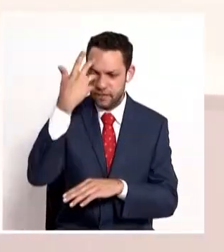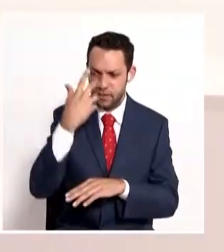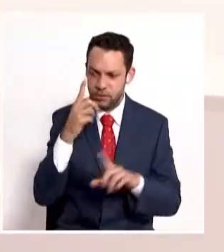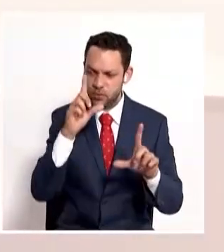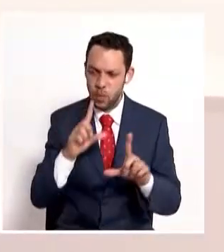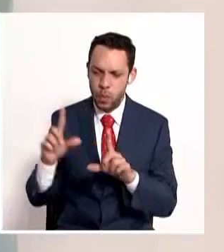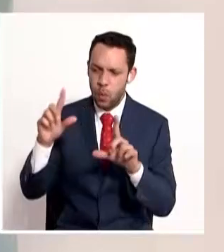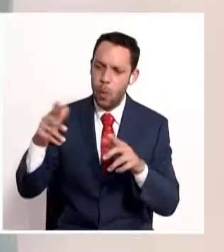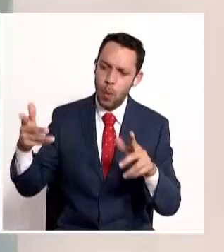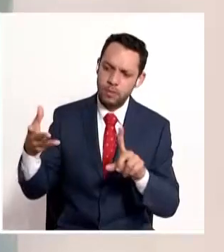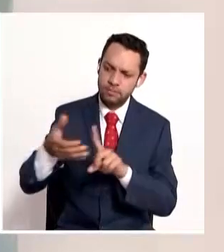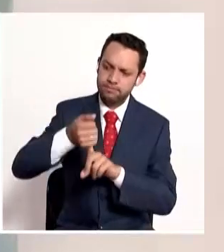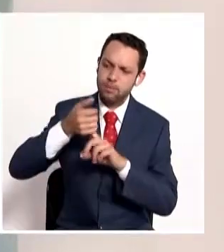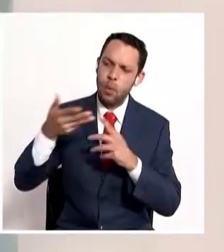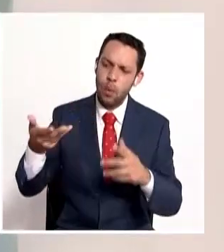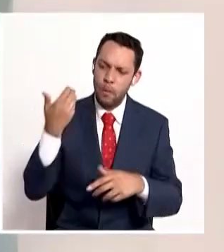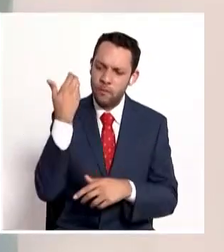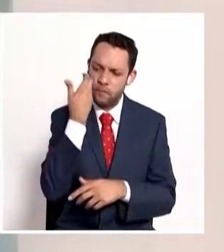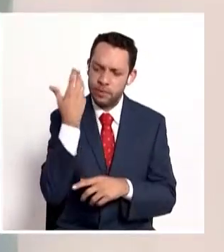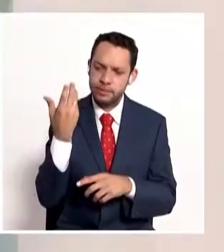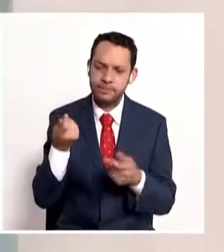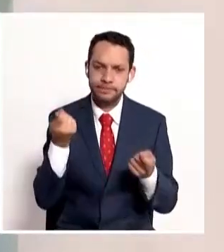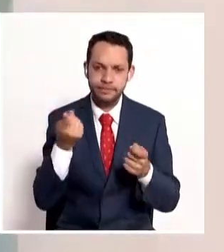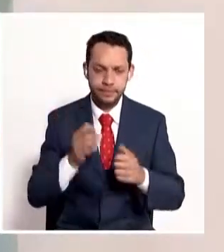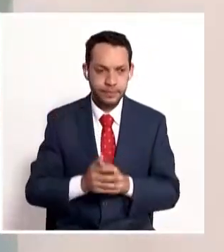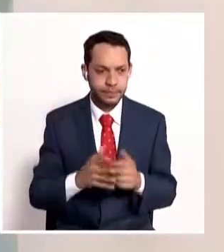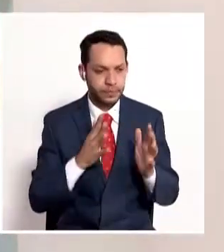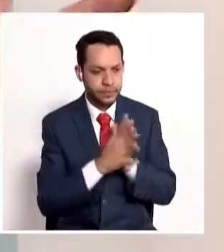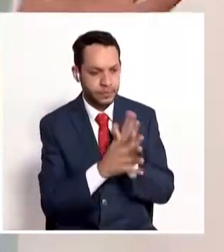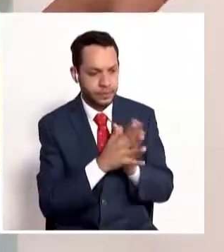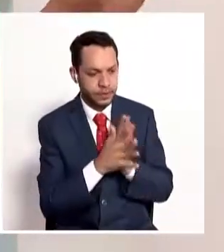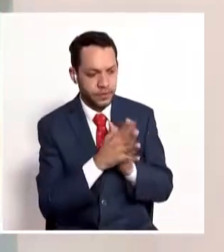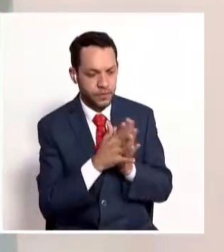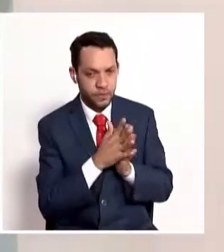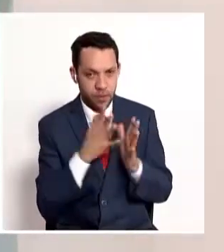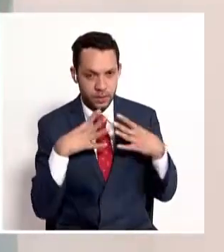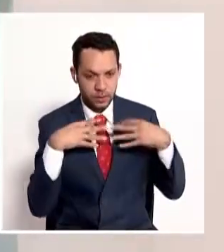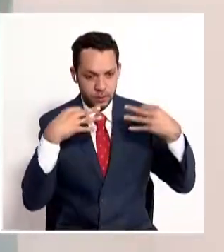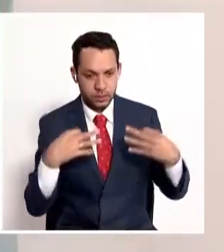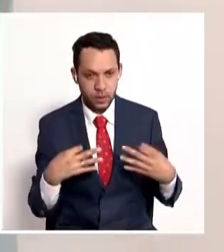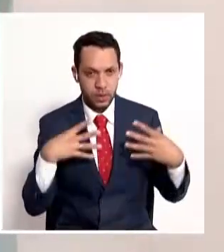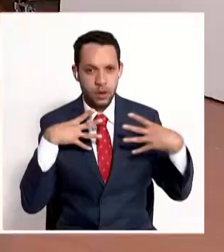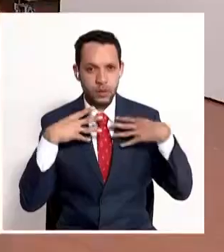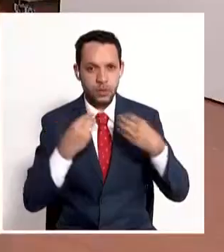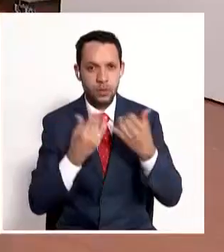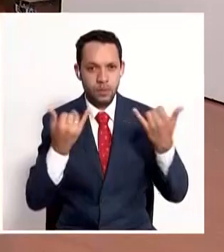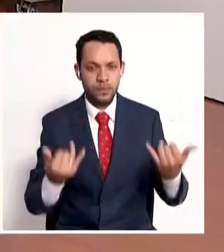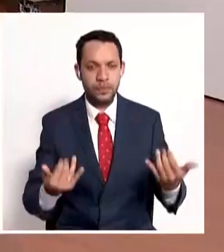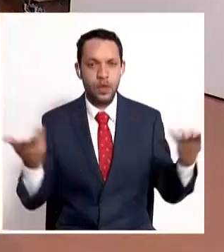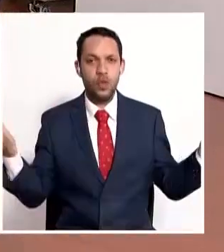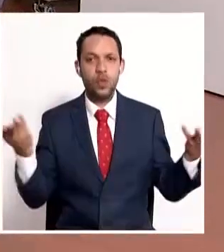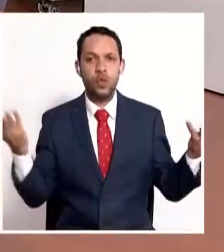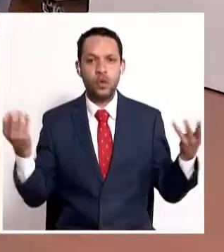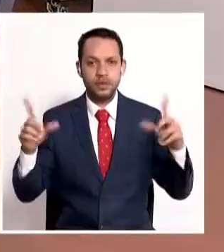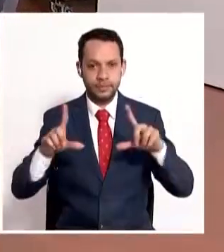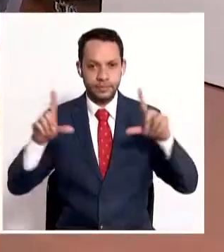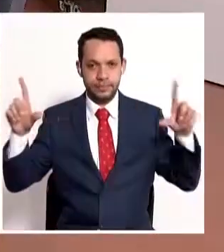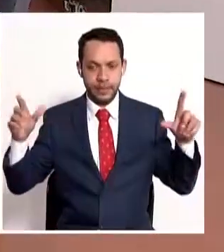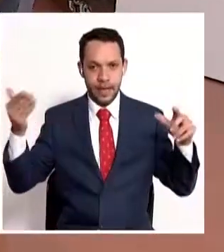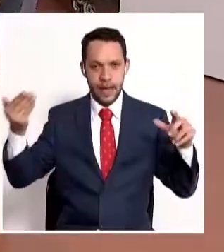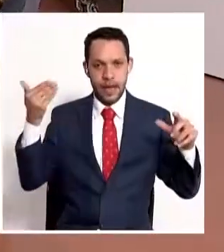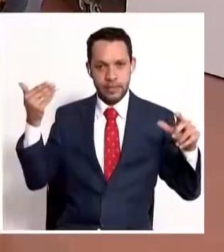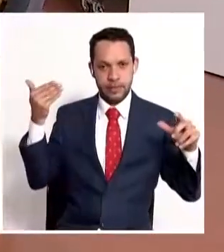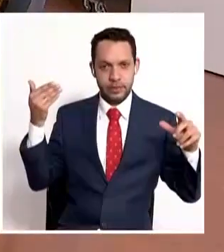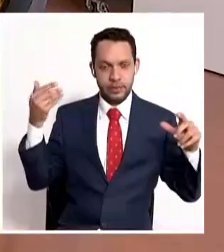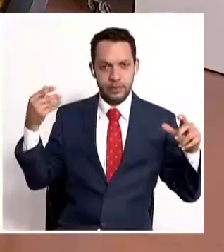rosas cuando cuando hablamos pues de la parte del diagnóstico no es cierto y es lo que vemos aquí atrás del del